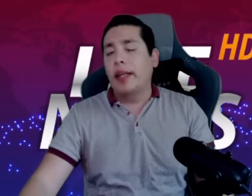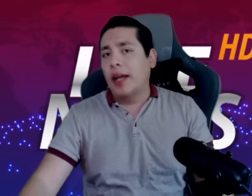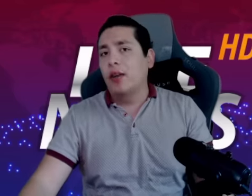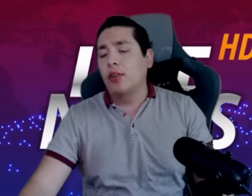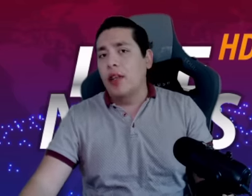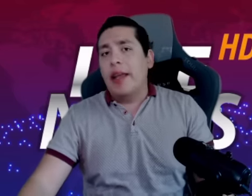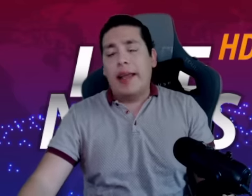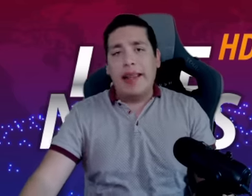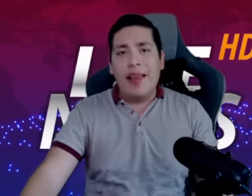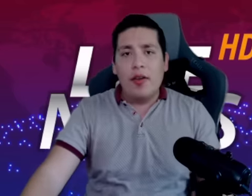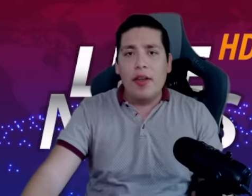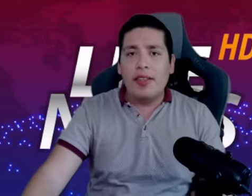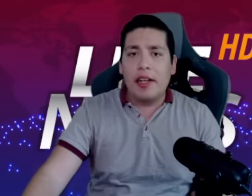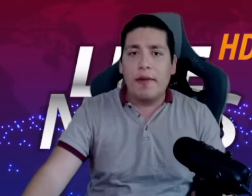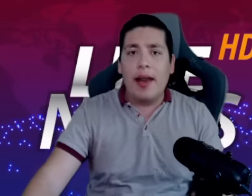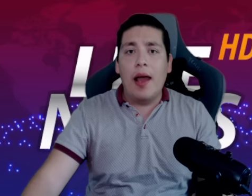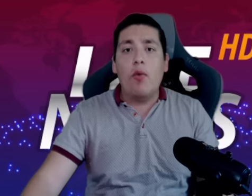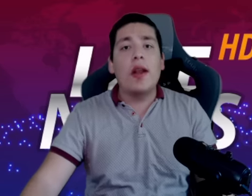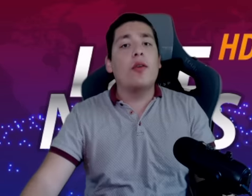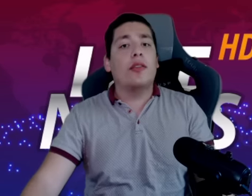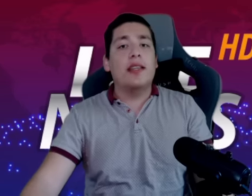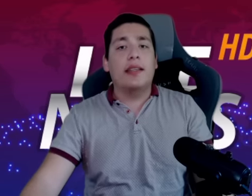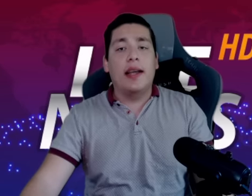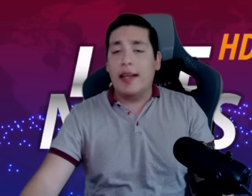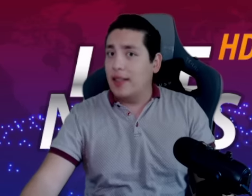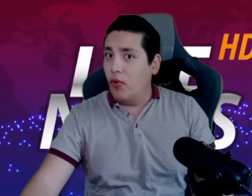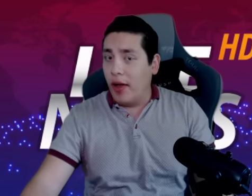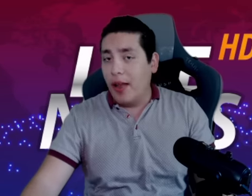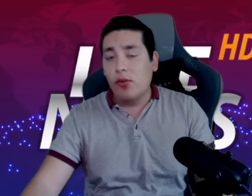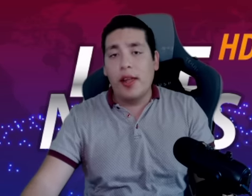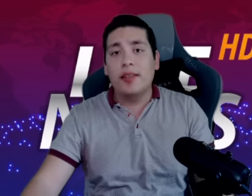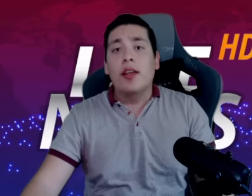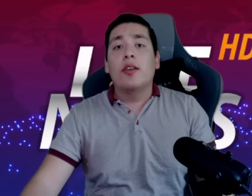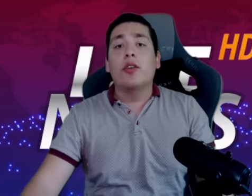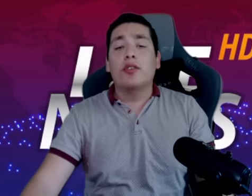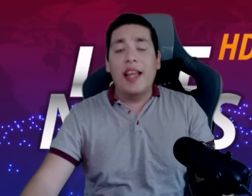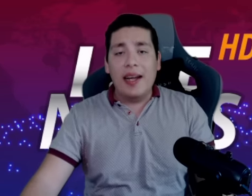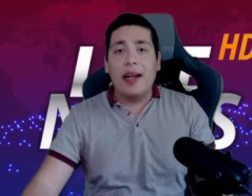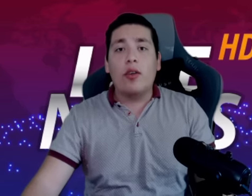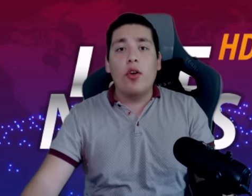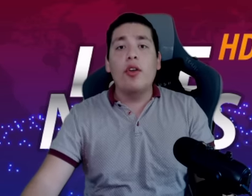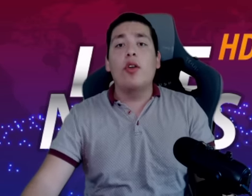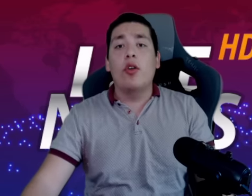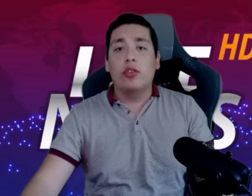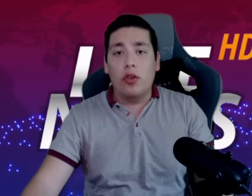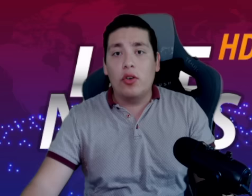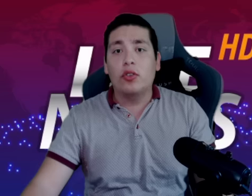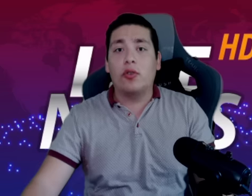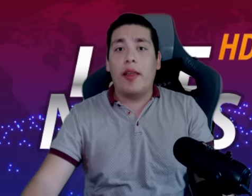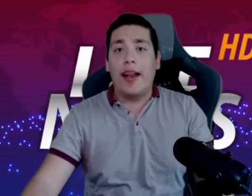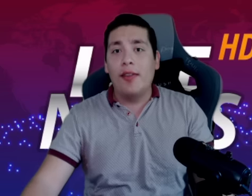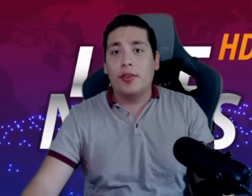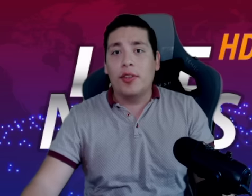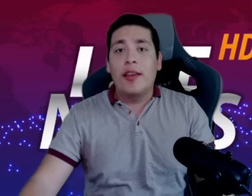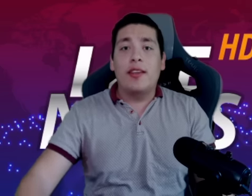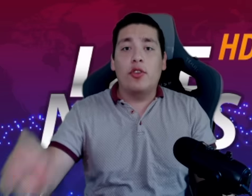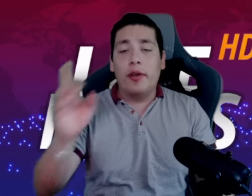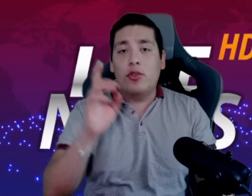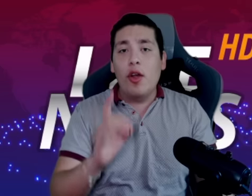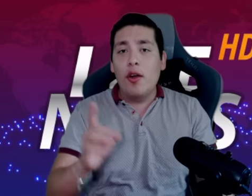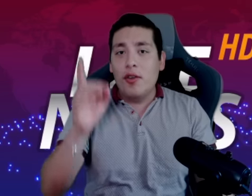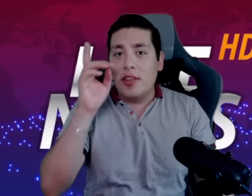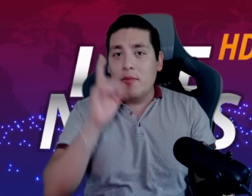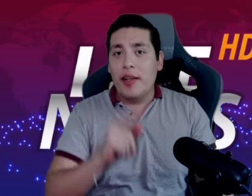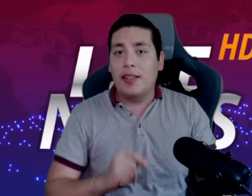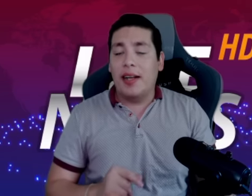las y los mexicanos el día de hoy se revela una noticia que sin lugar a dudas nos deja con los ojos cuadrados y